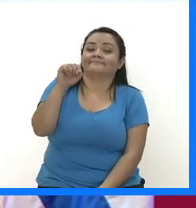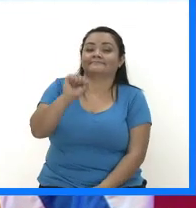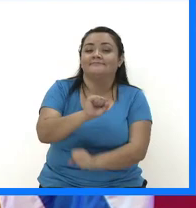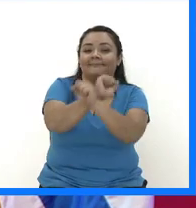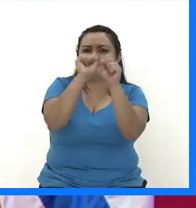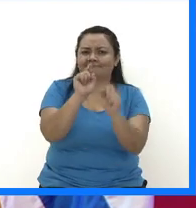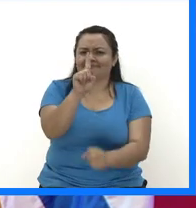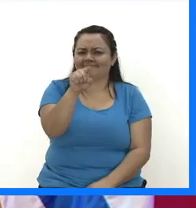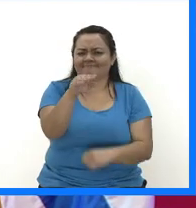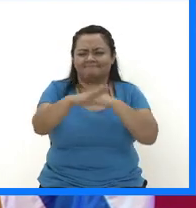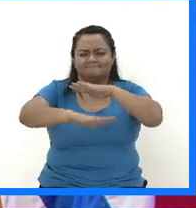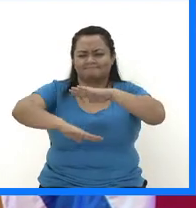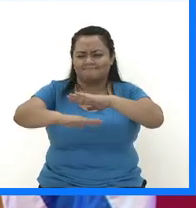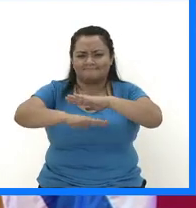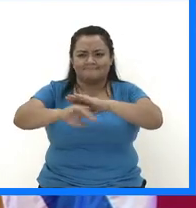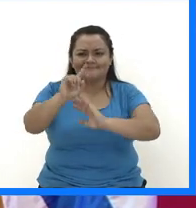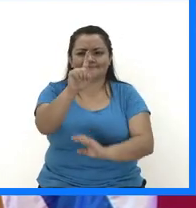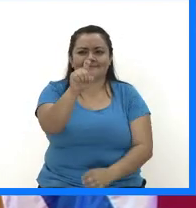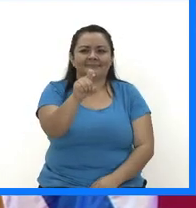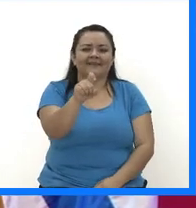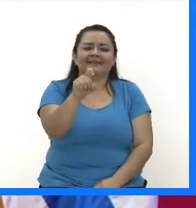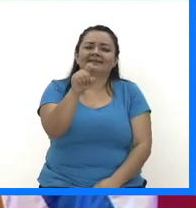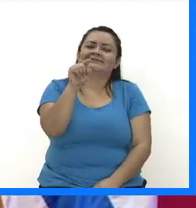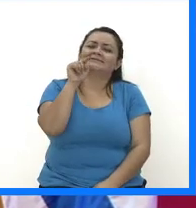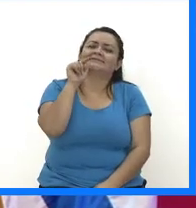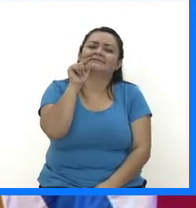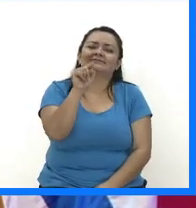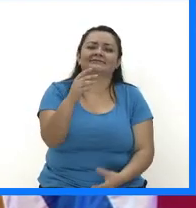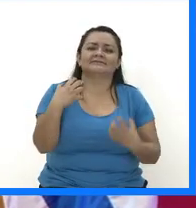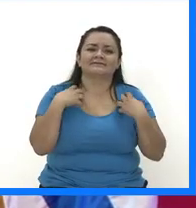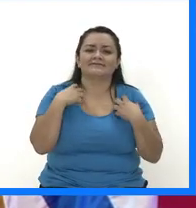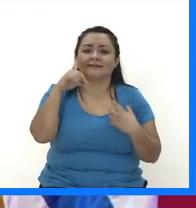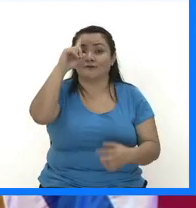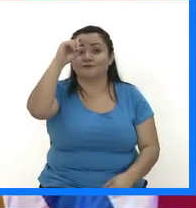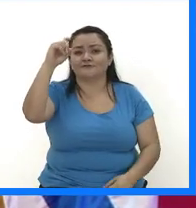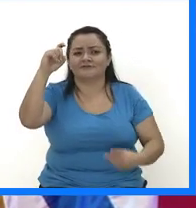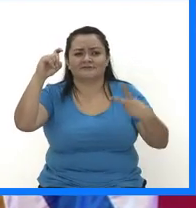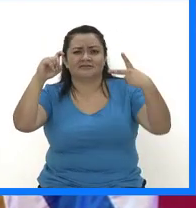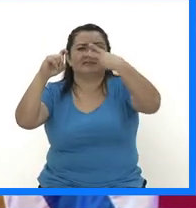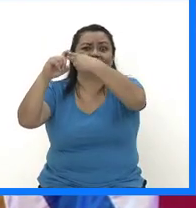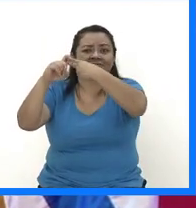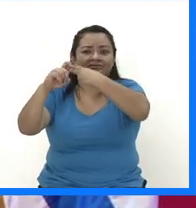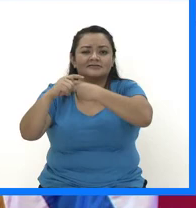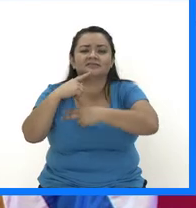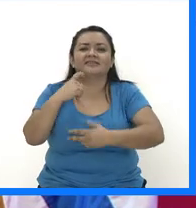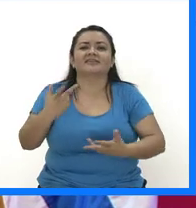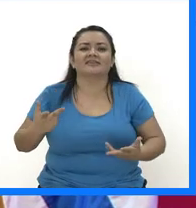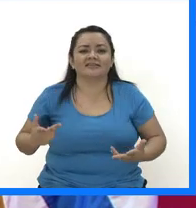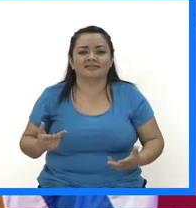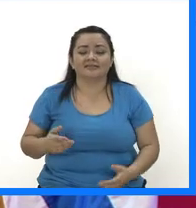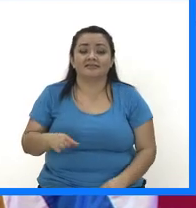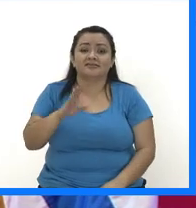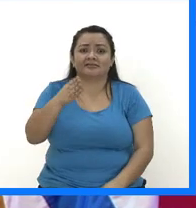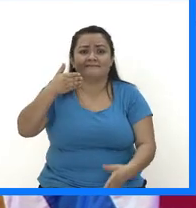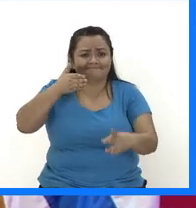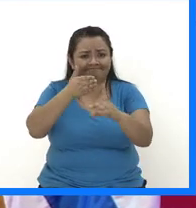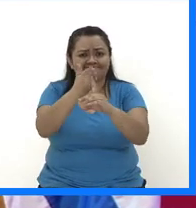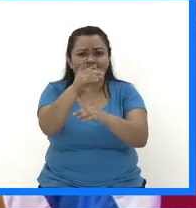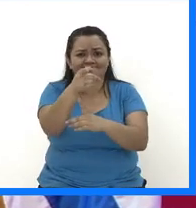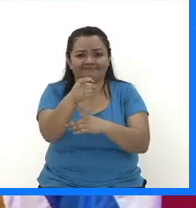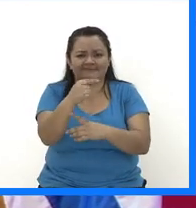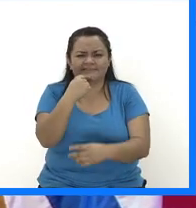esta mañana es muy básica quien te corto las alas quien te dijo que no podías